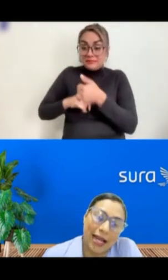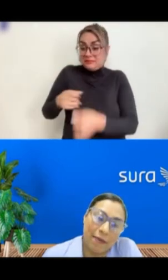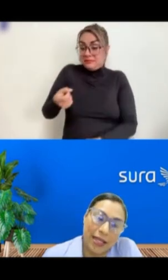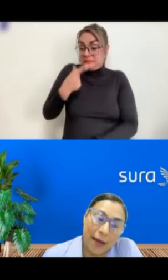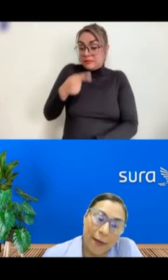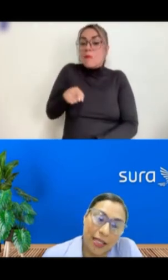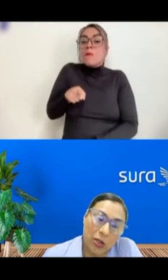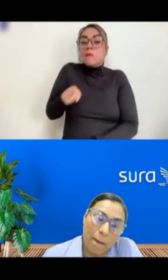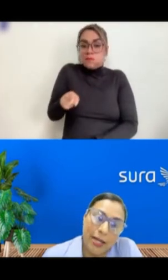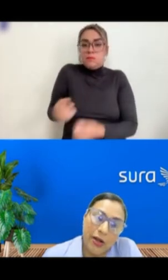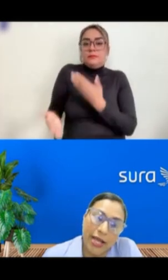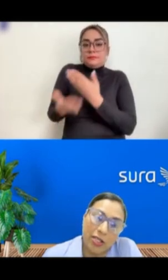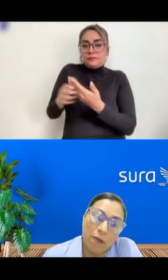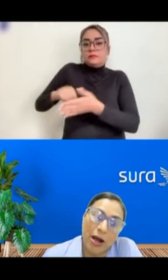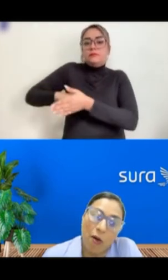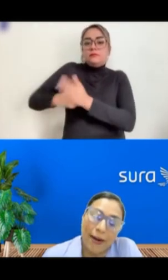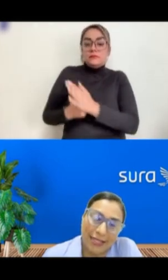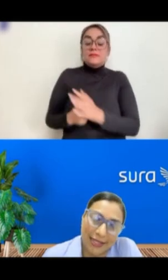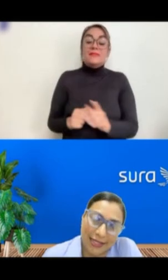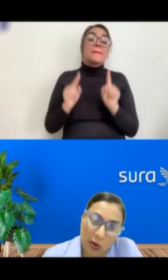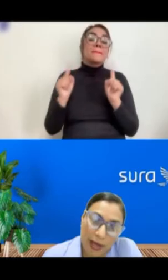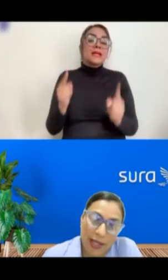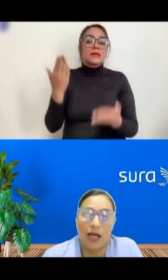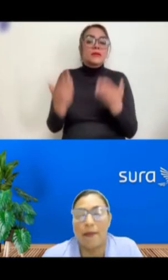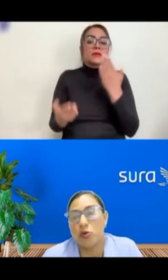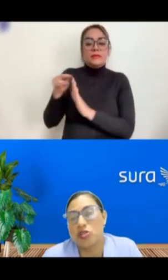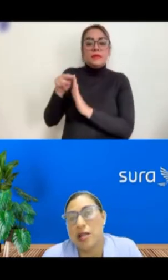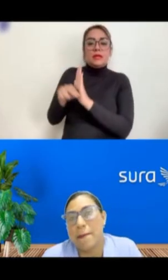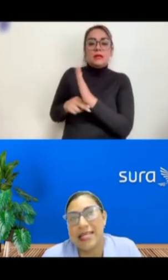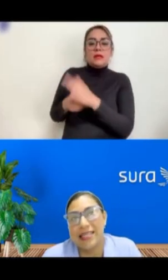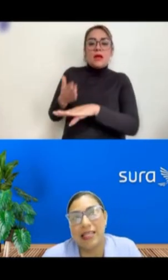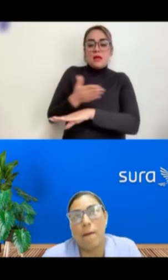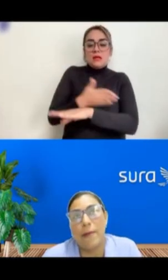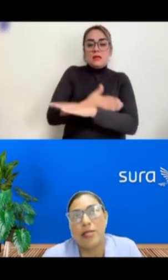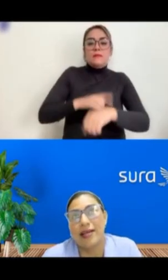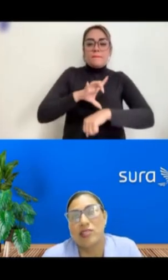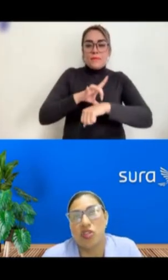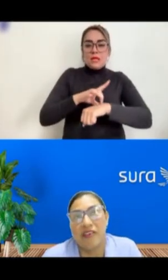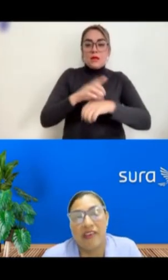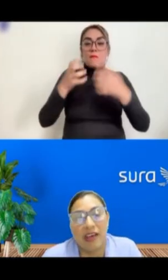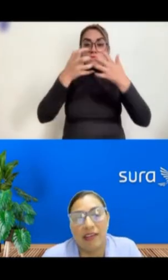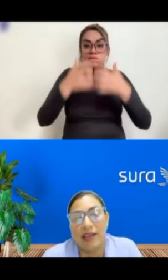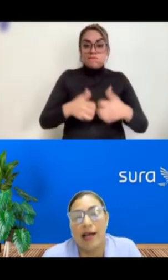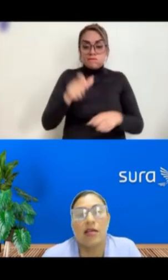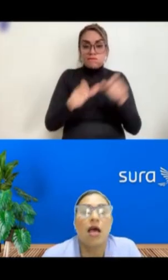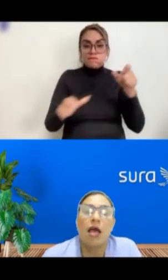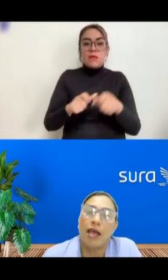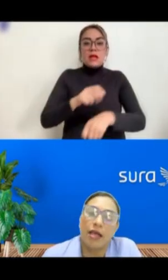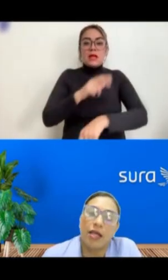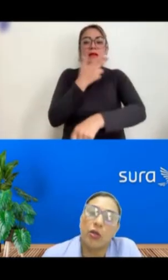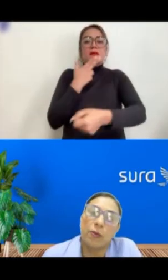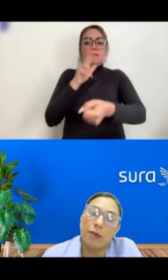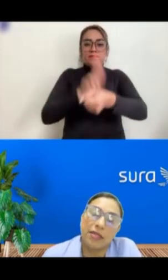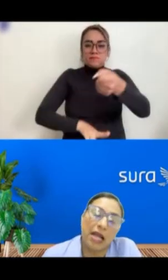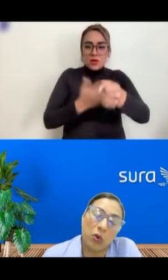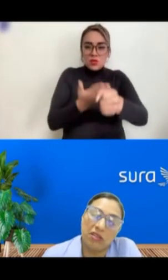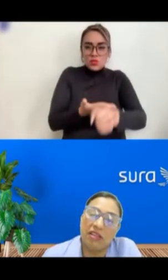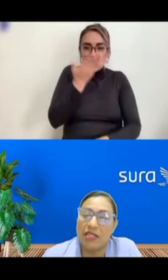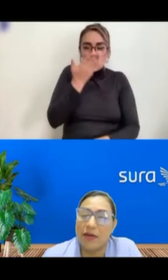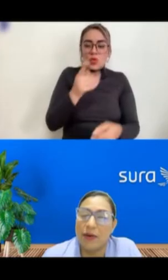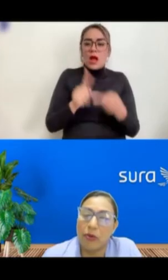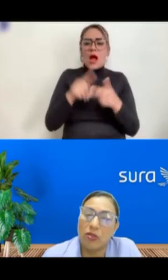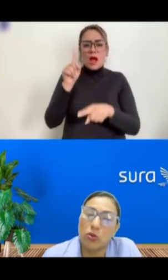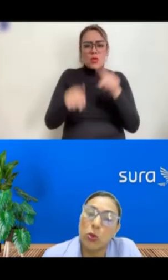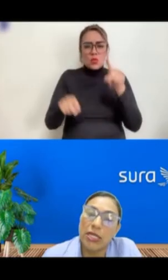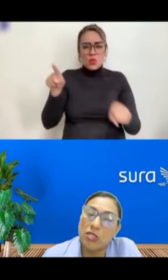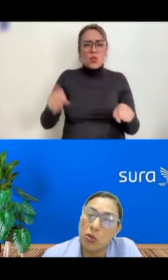que mantengan el medicamento, pero ya esto bajo prescripción médica. De pronto si en la empresa tenemos personas que son diabéticas, normalmente algunas